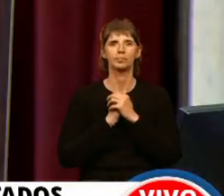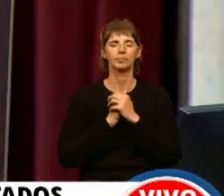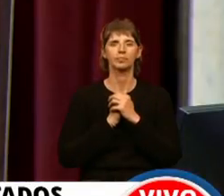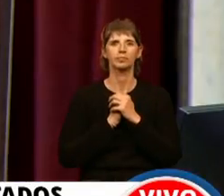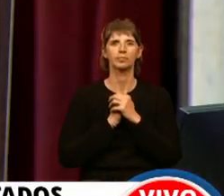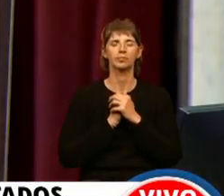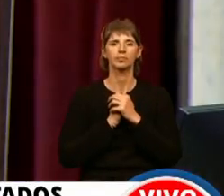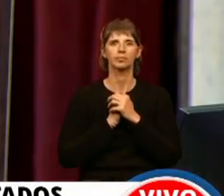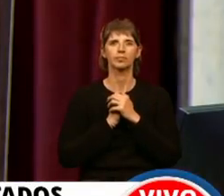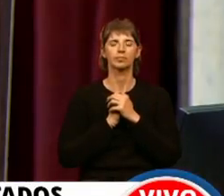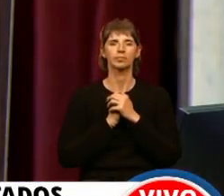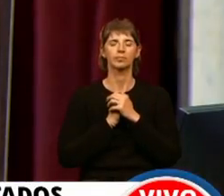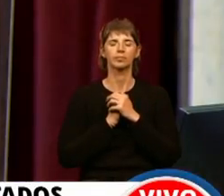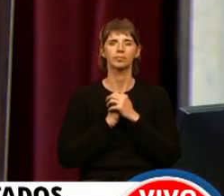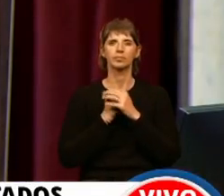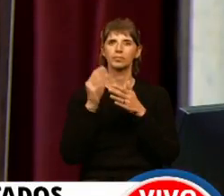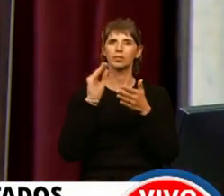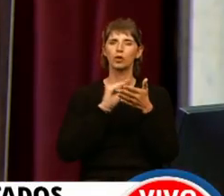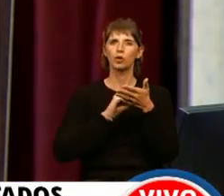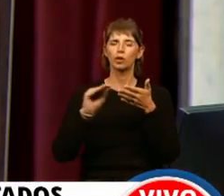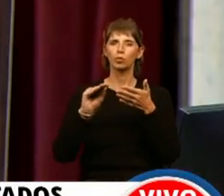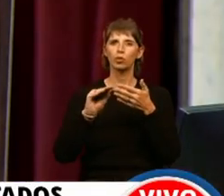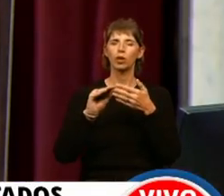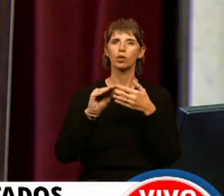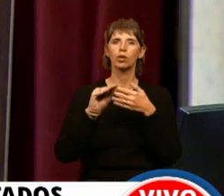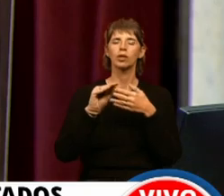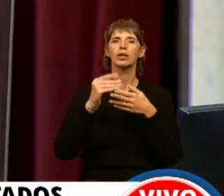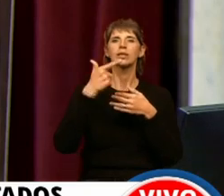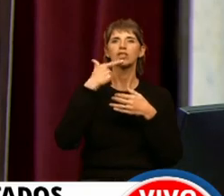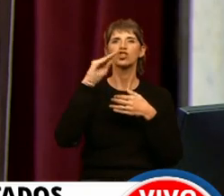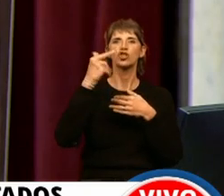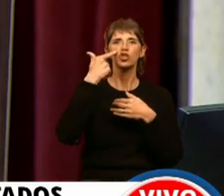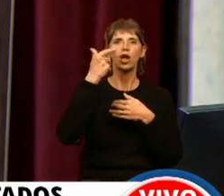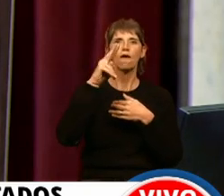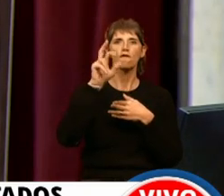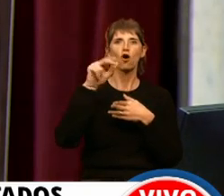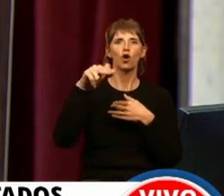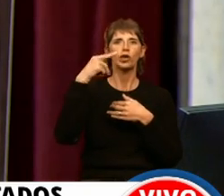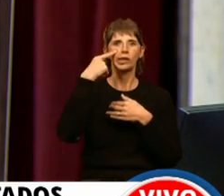y diputado héctor diputado alfredo schiavoni perdón